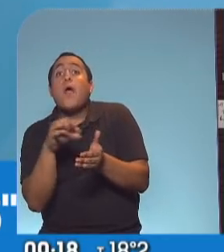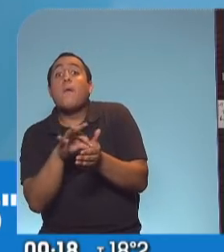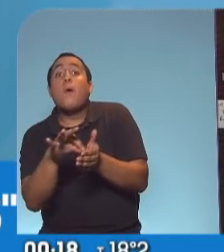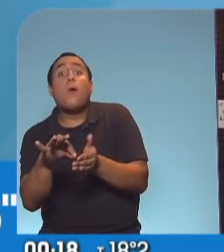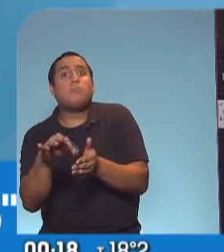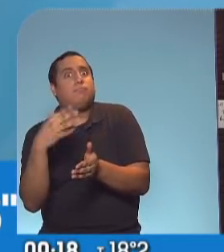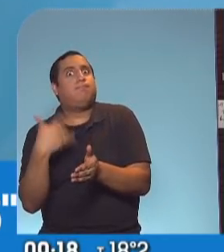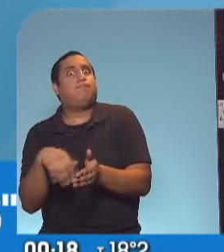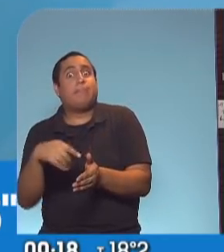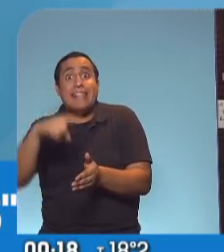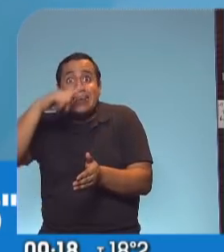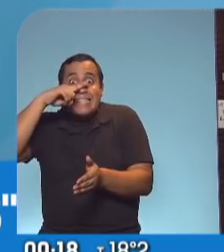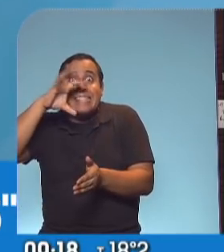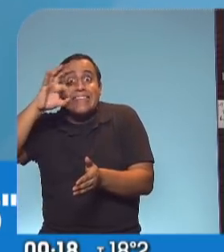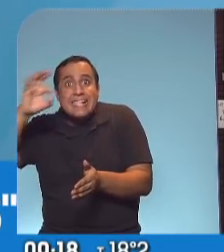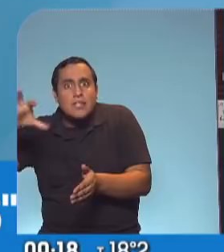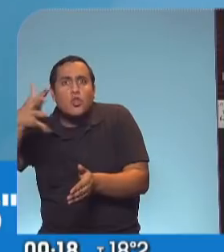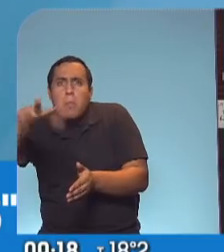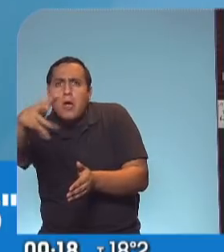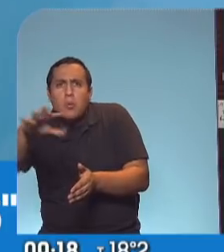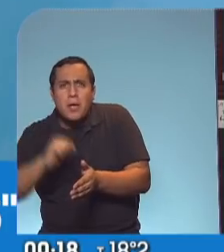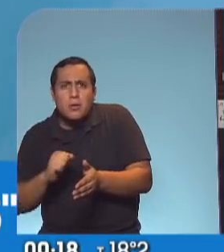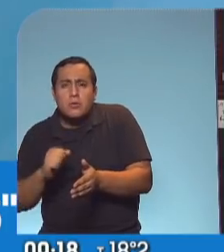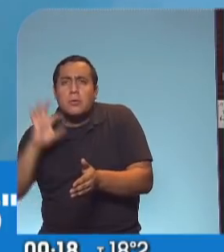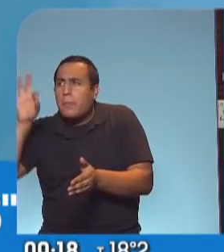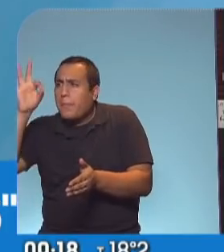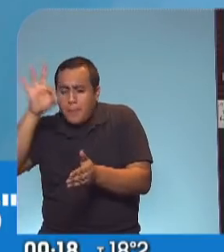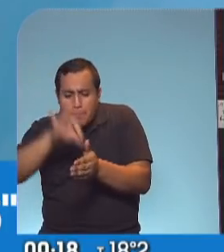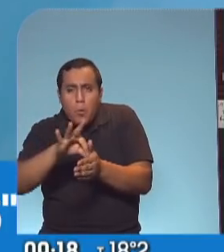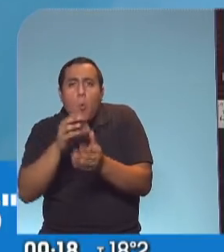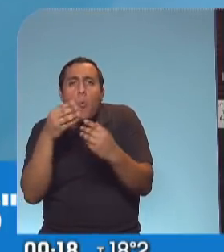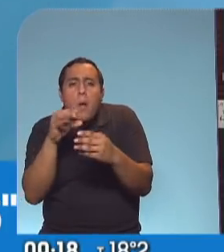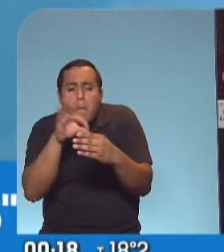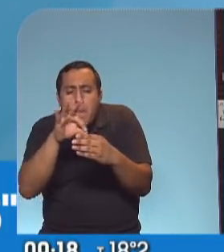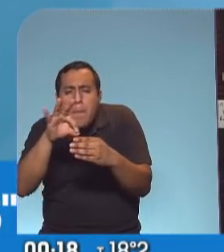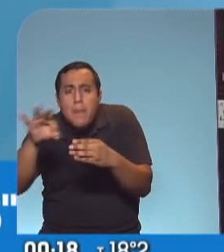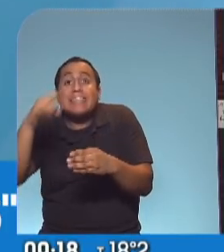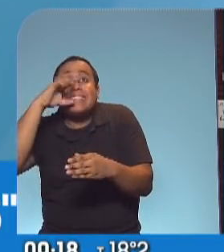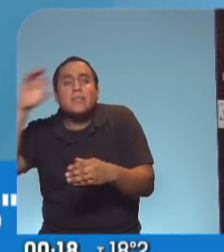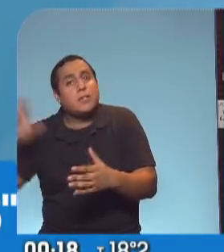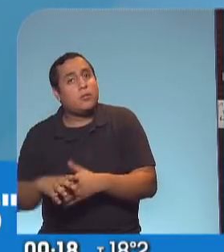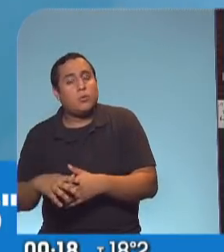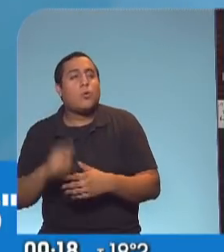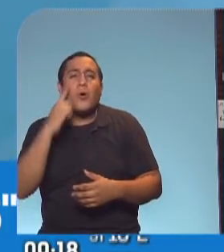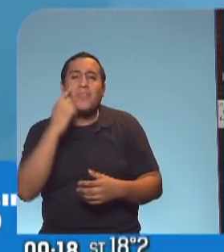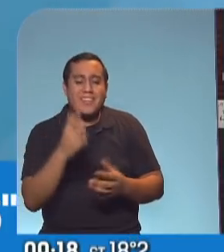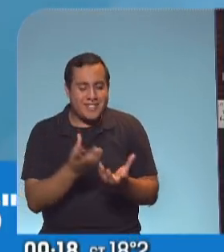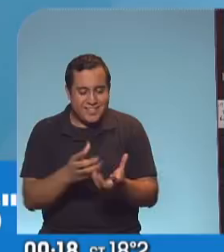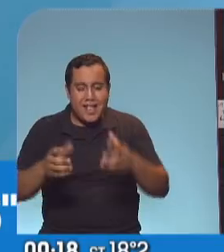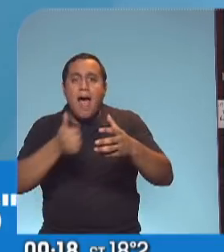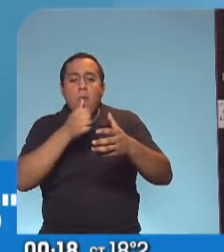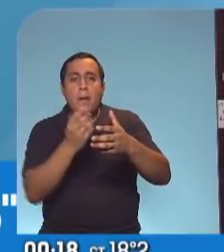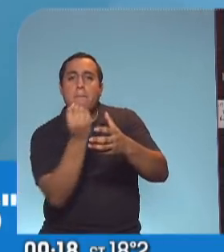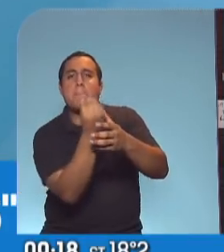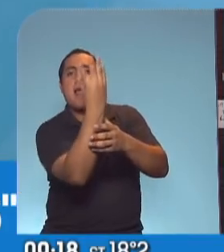clara. 700 crías, una hembra adulta. Evitar tener plantas de agua, esto es muy común ver en las viviendas,